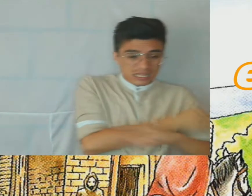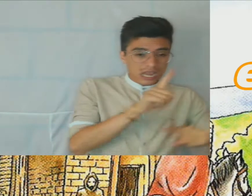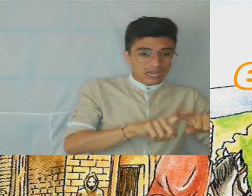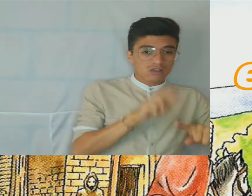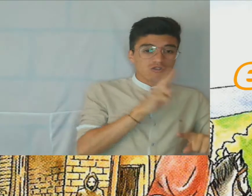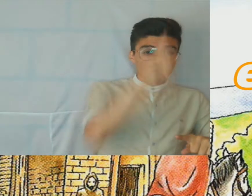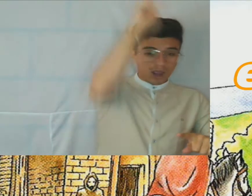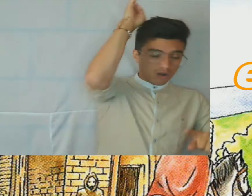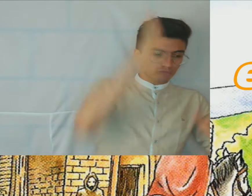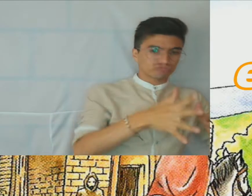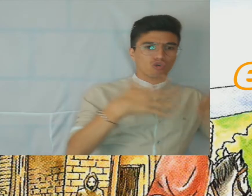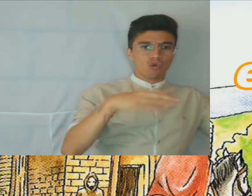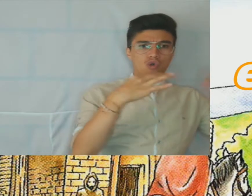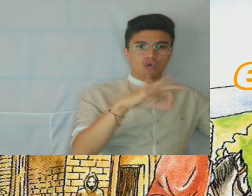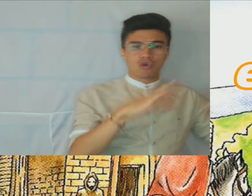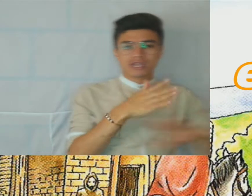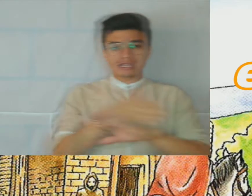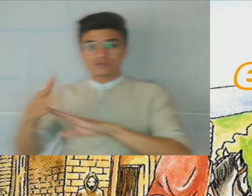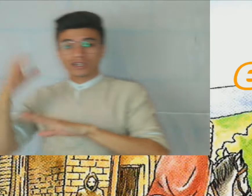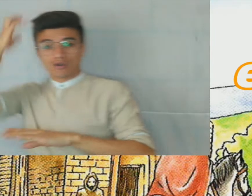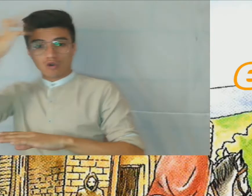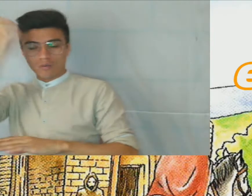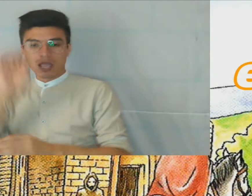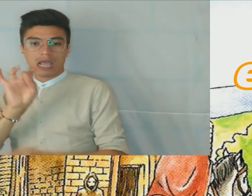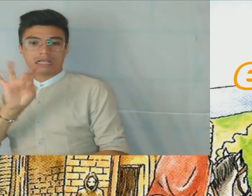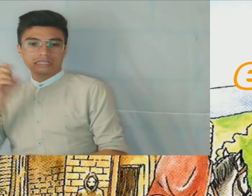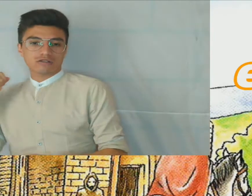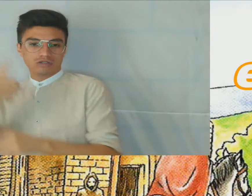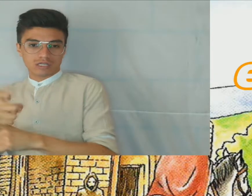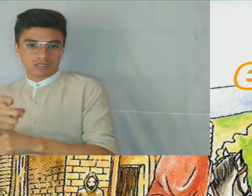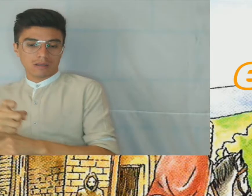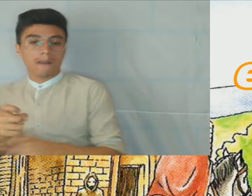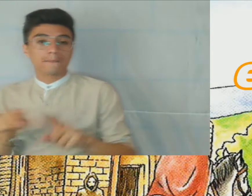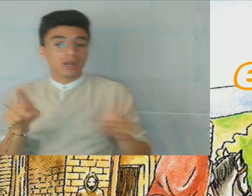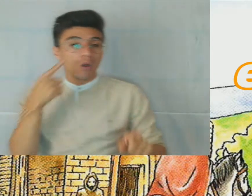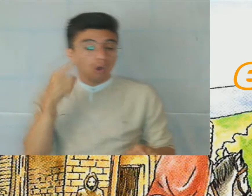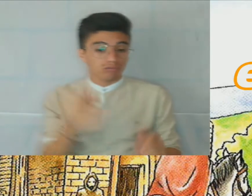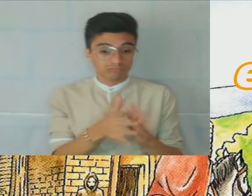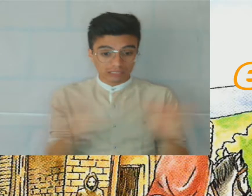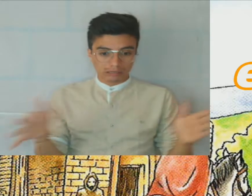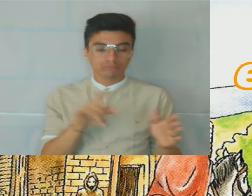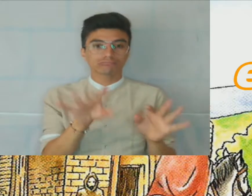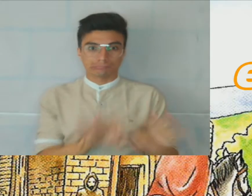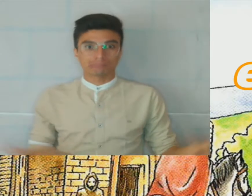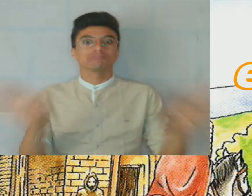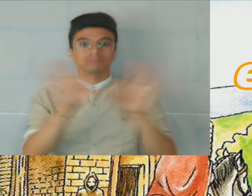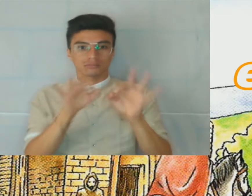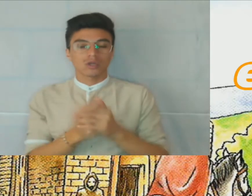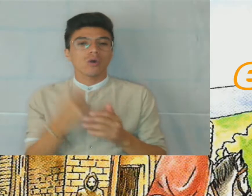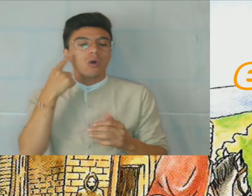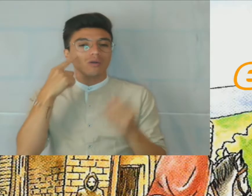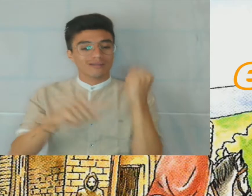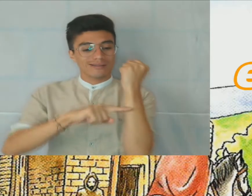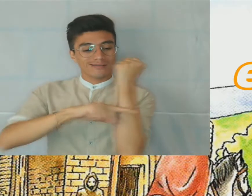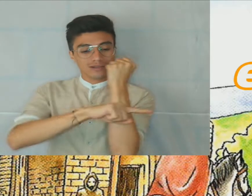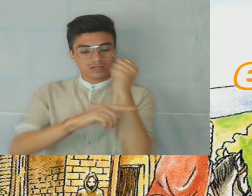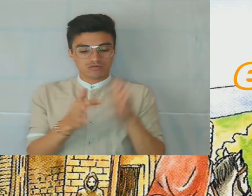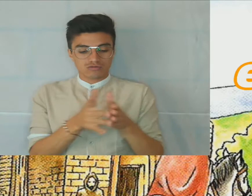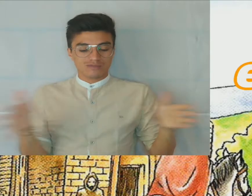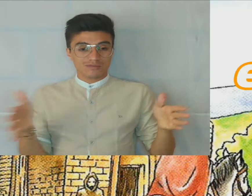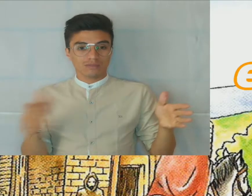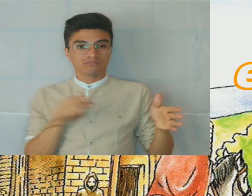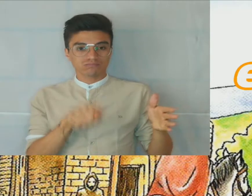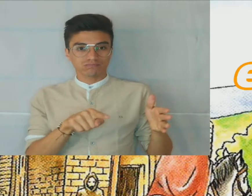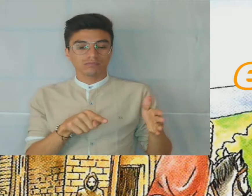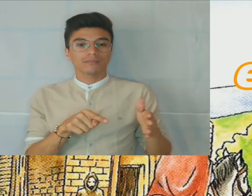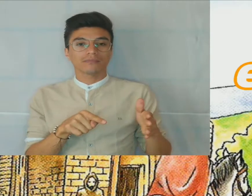mundo grecorromano y la Europa del siglo XV. Pero nada más lejos de la realidad. Como decía, la Edad Media es una época de la historia de la